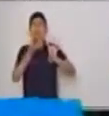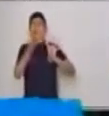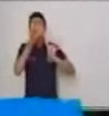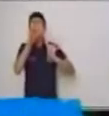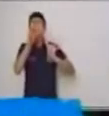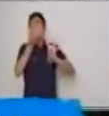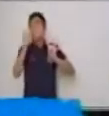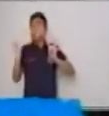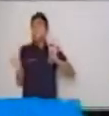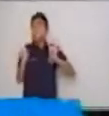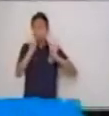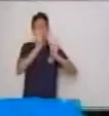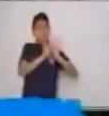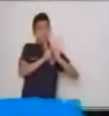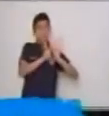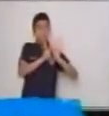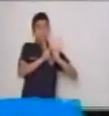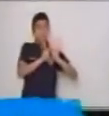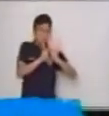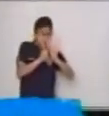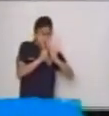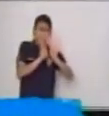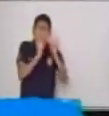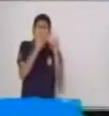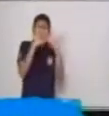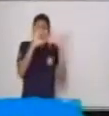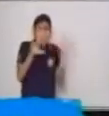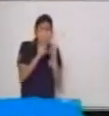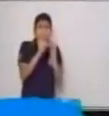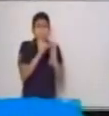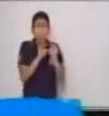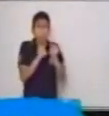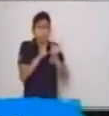1 y 2. ¿Cuántos reunió en total?